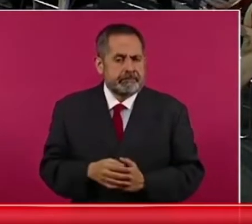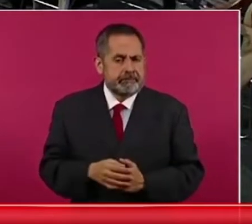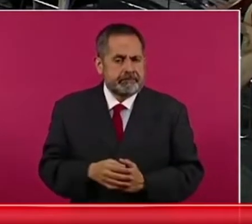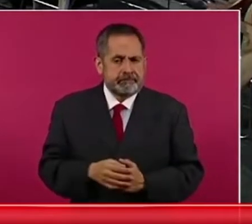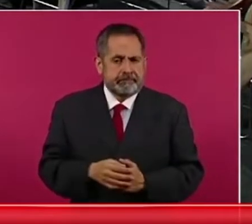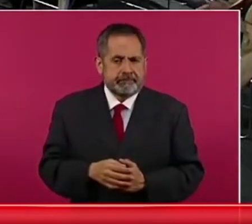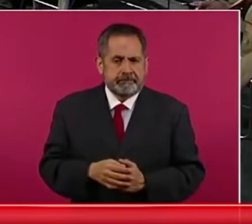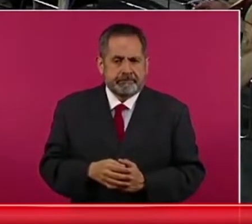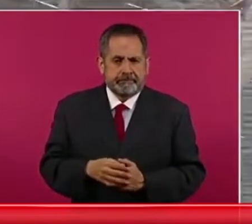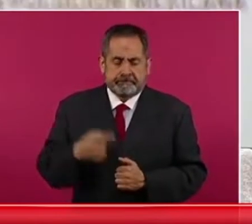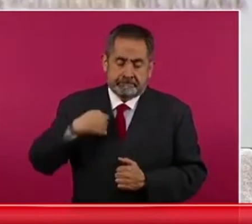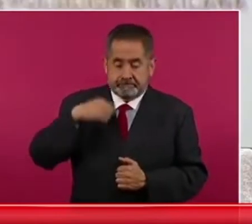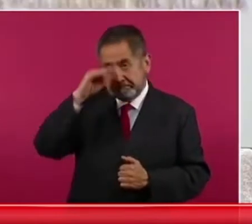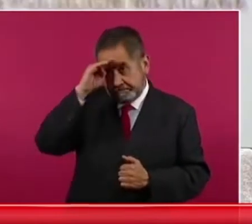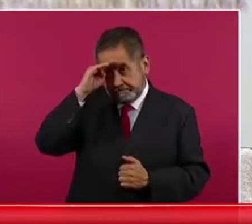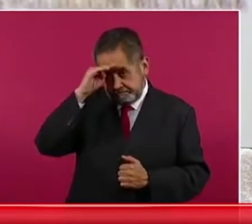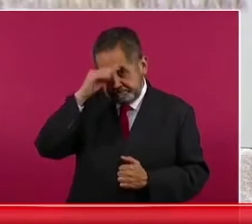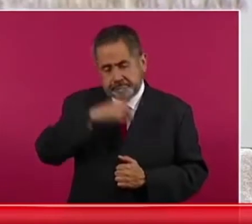hacer, considero,